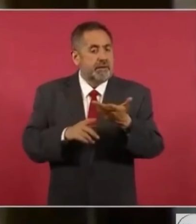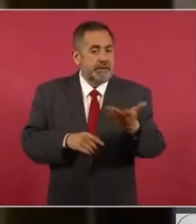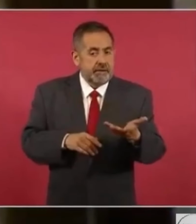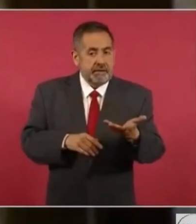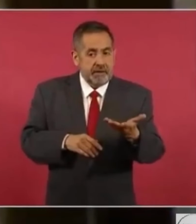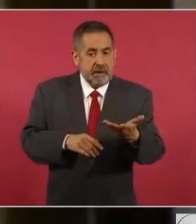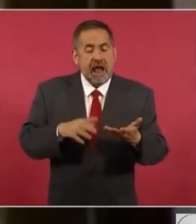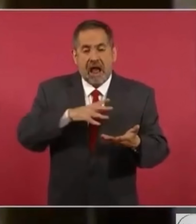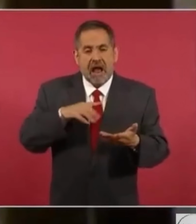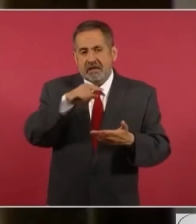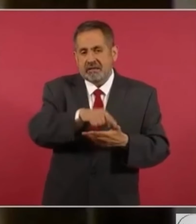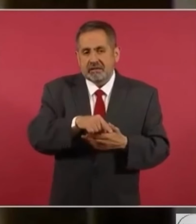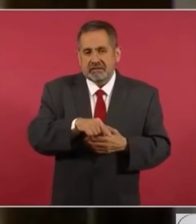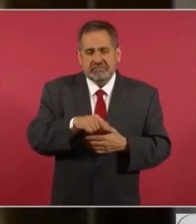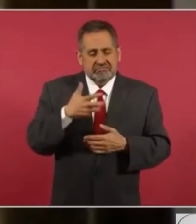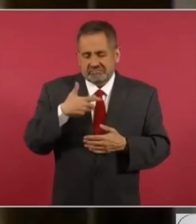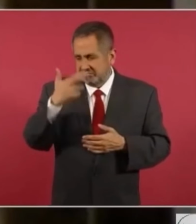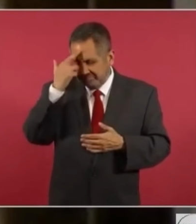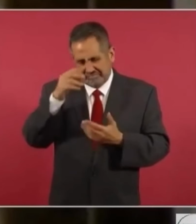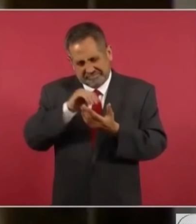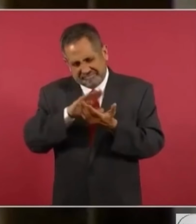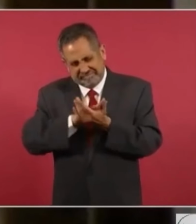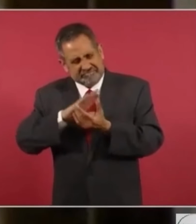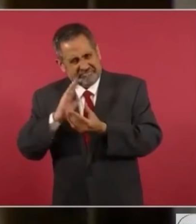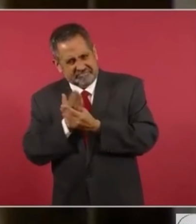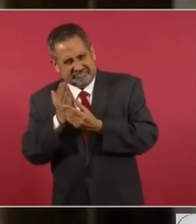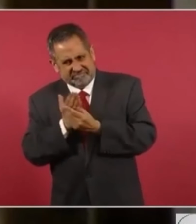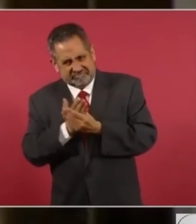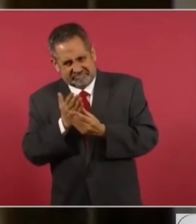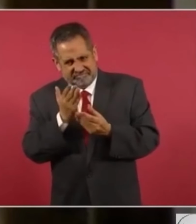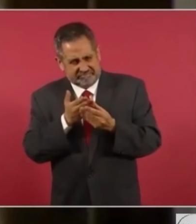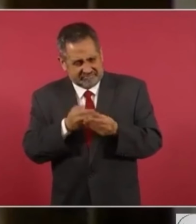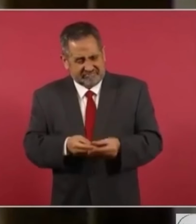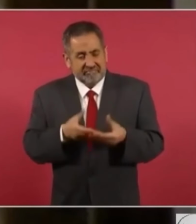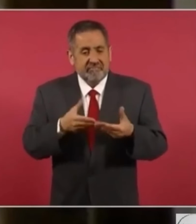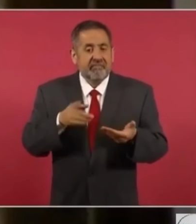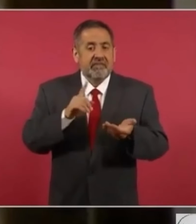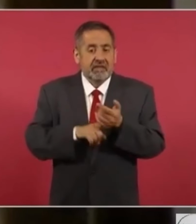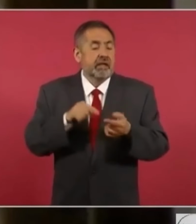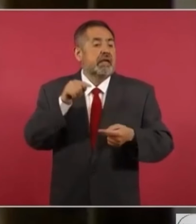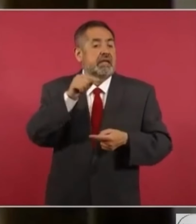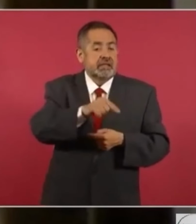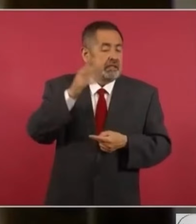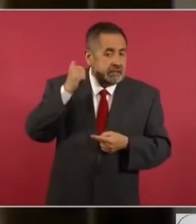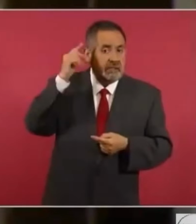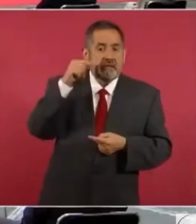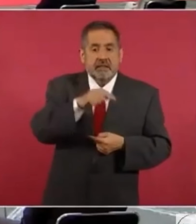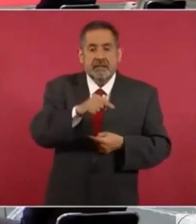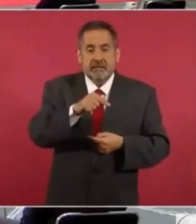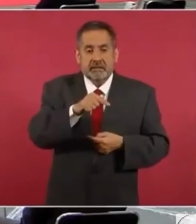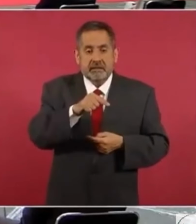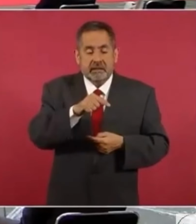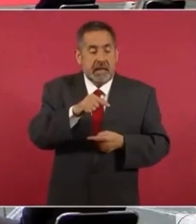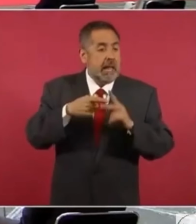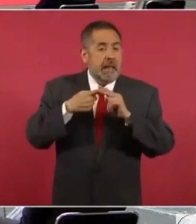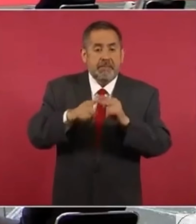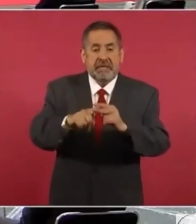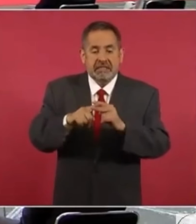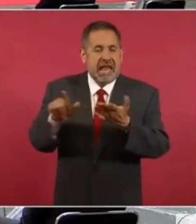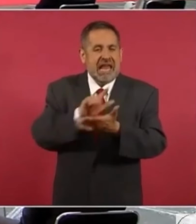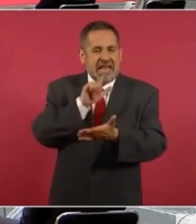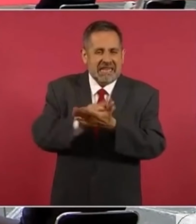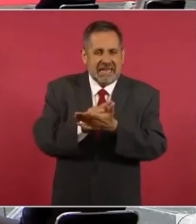hay todas las razones documentales para afirmar que cuando entre en vigor la